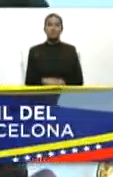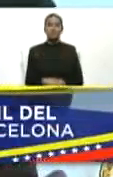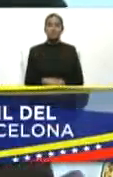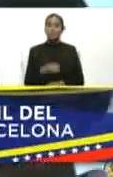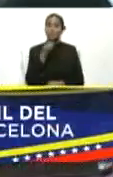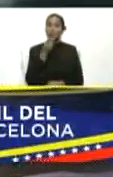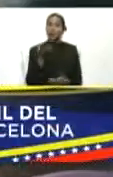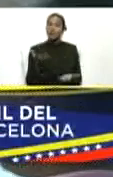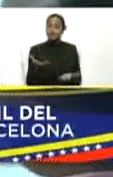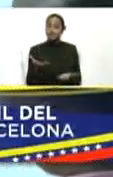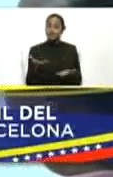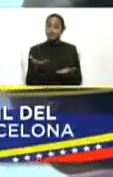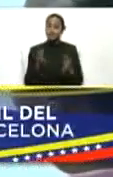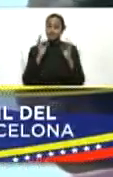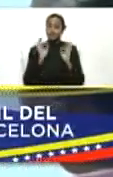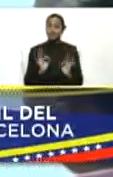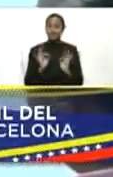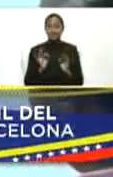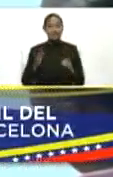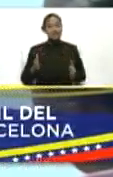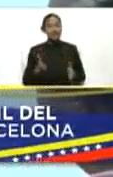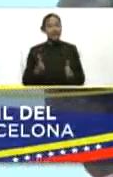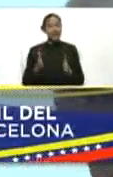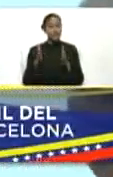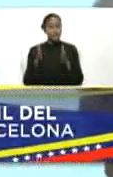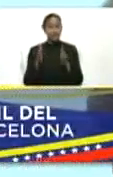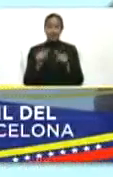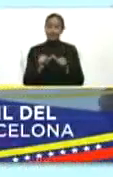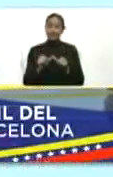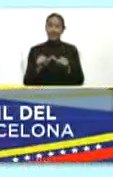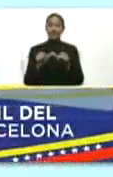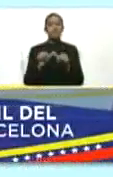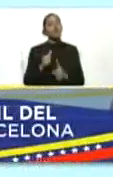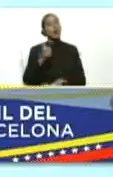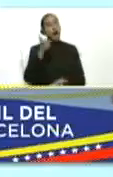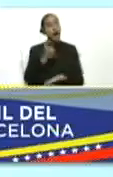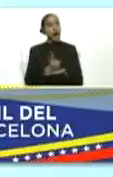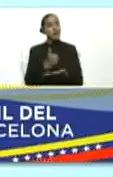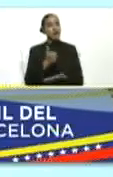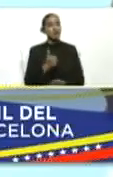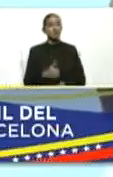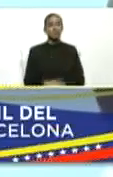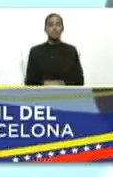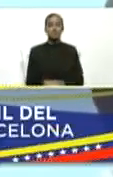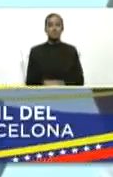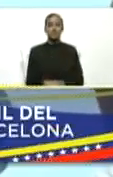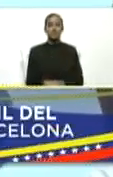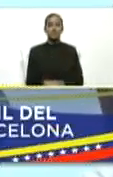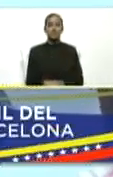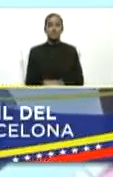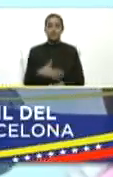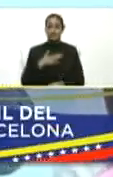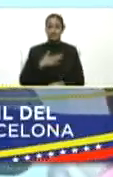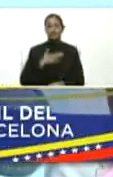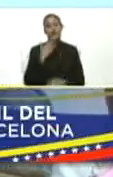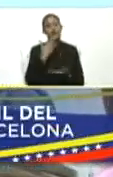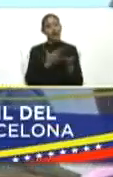por el camino. La peregrinación continúa. Amén. Te Yesea, te agradezco